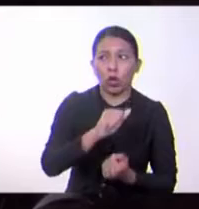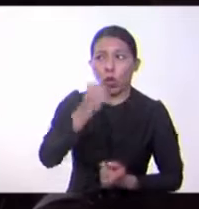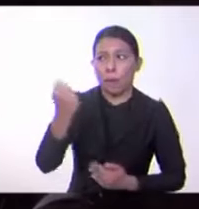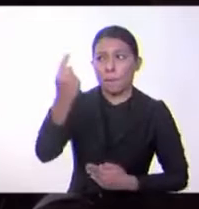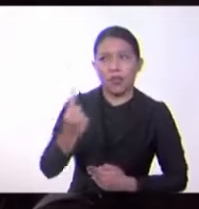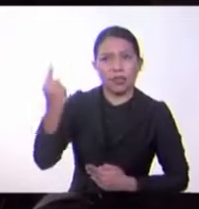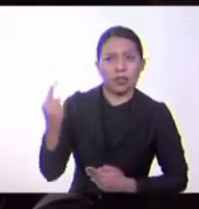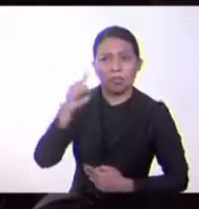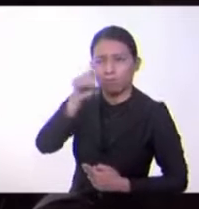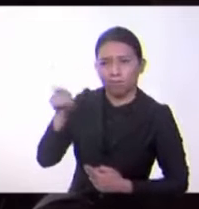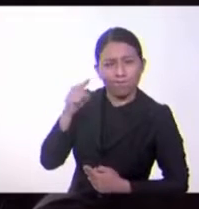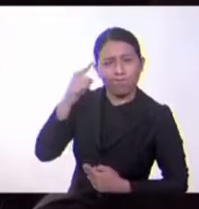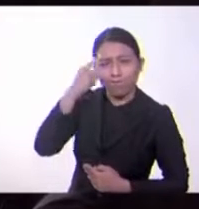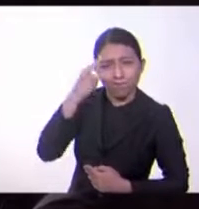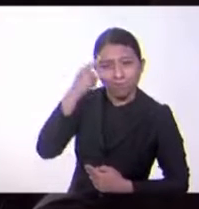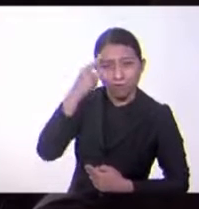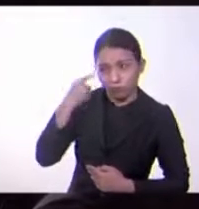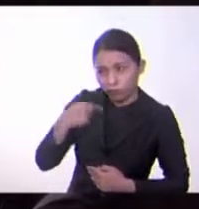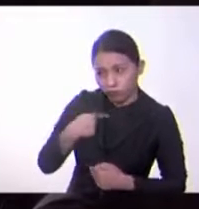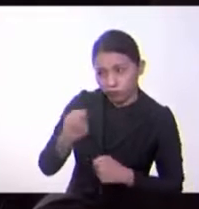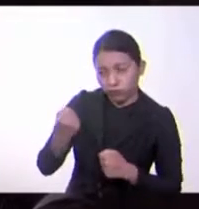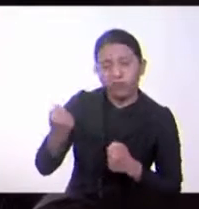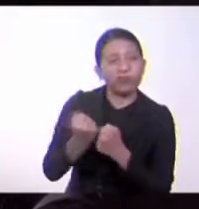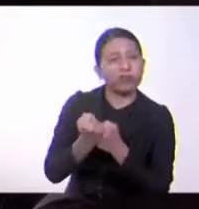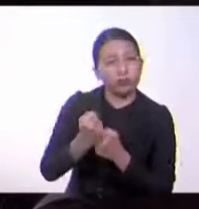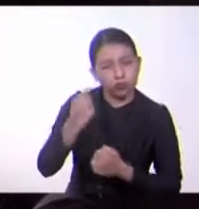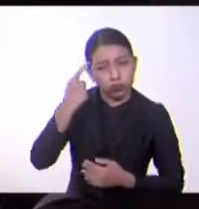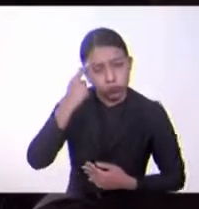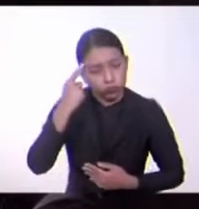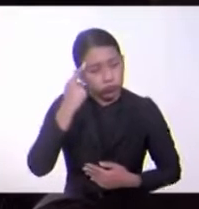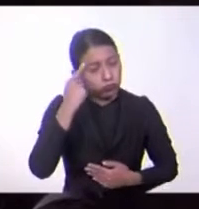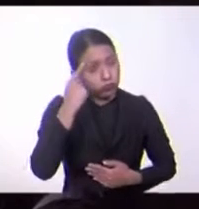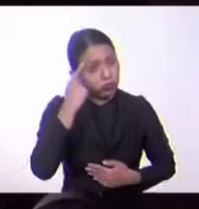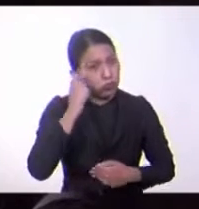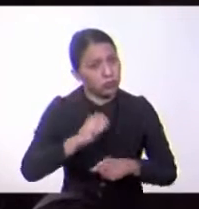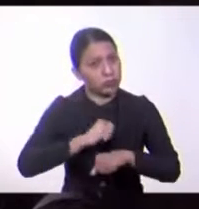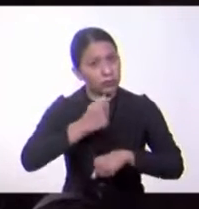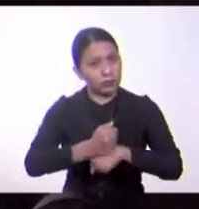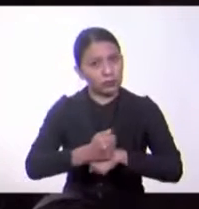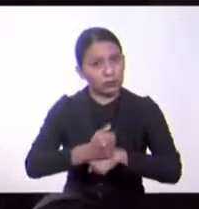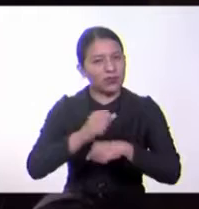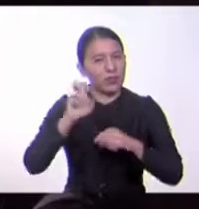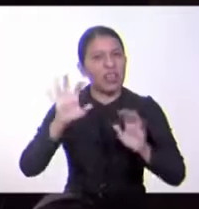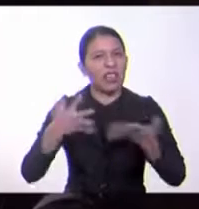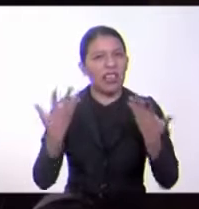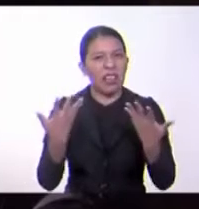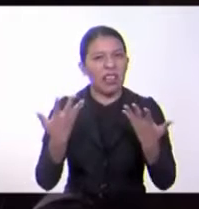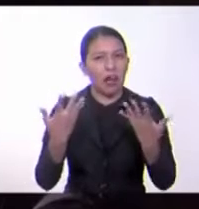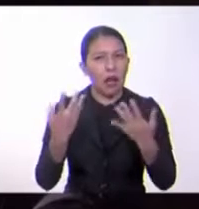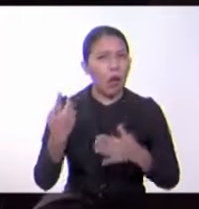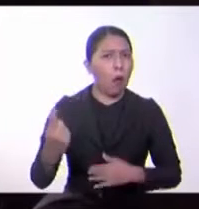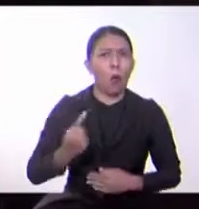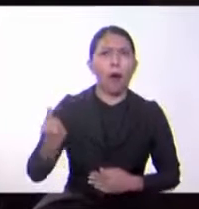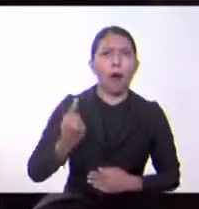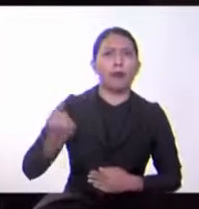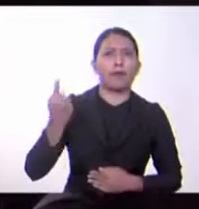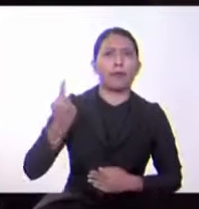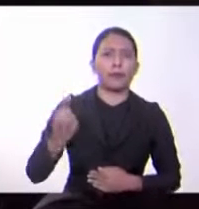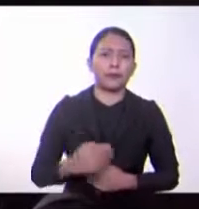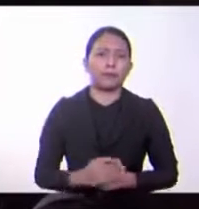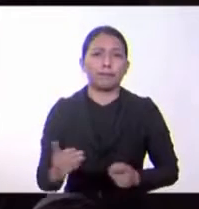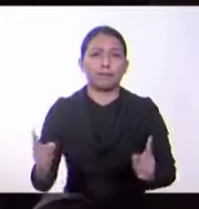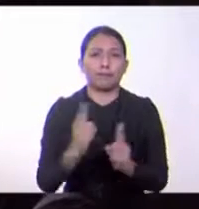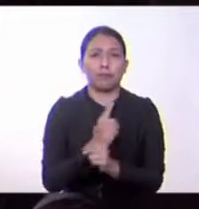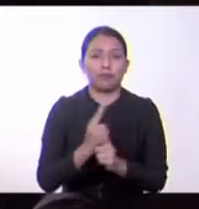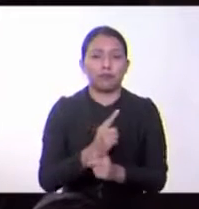que juntos llegaron a consolidar la corriente evolutiva que resultó ser toda una revolución. Y no